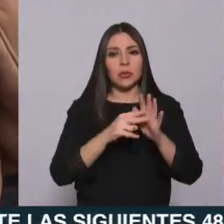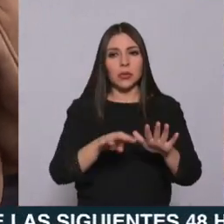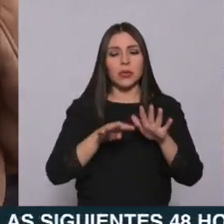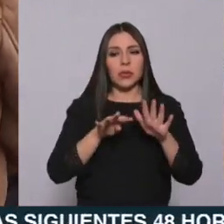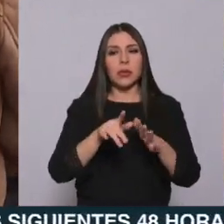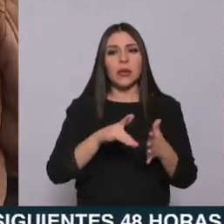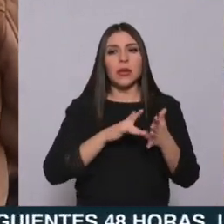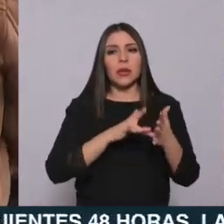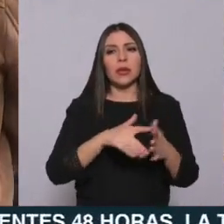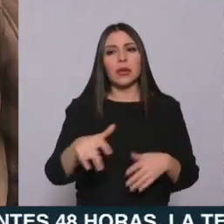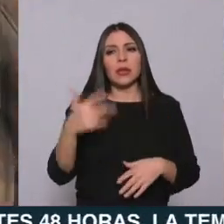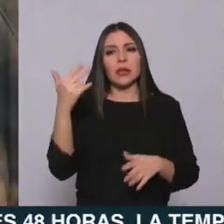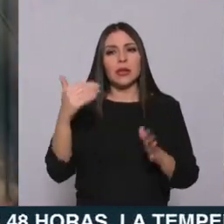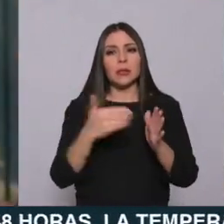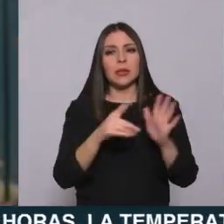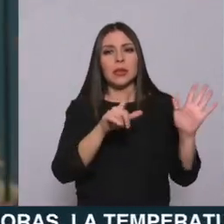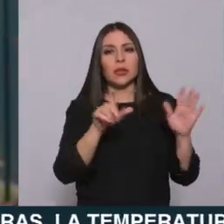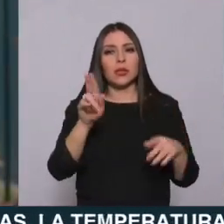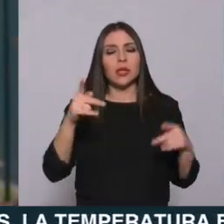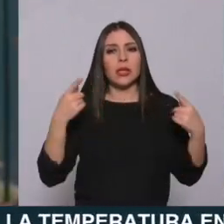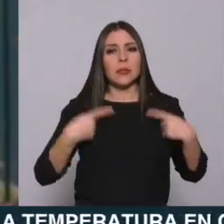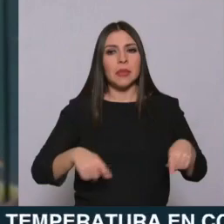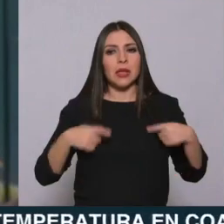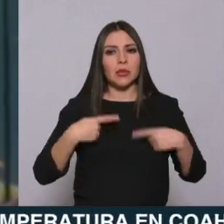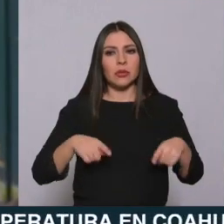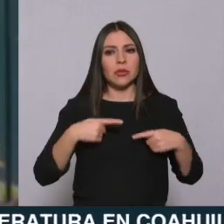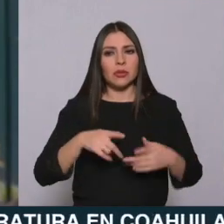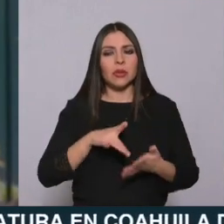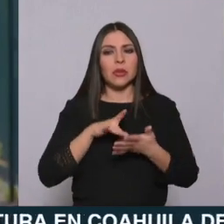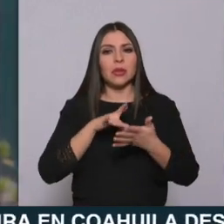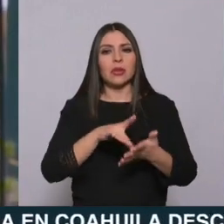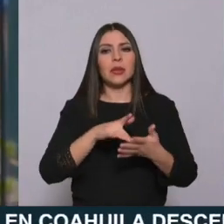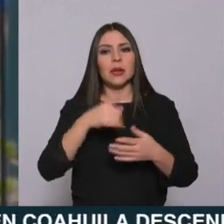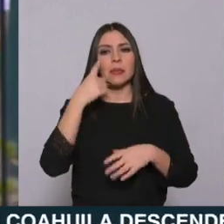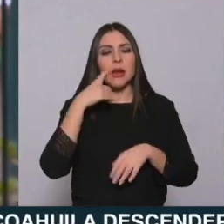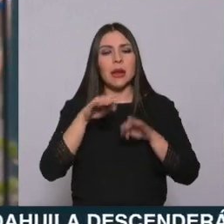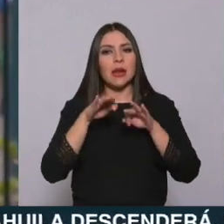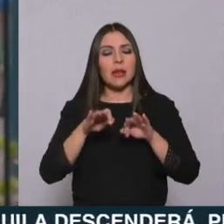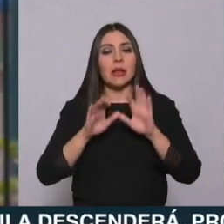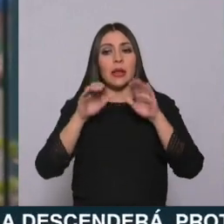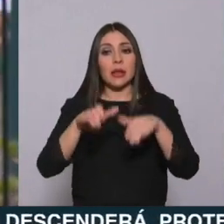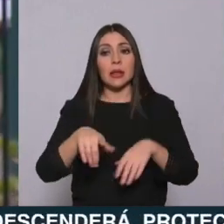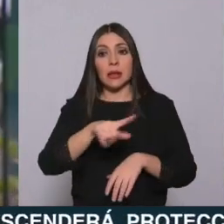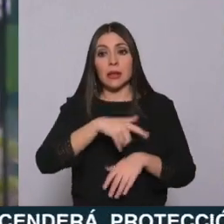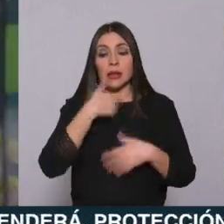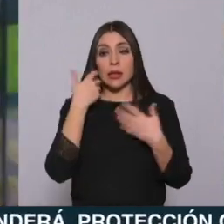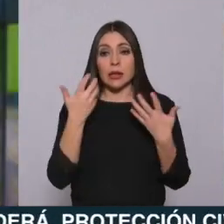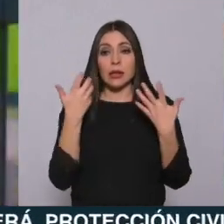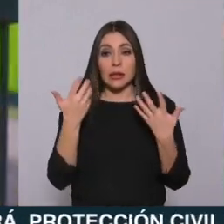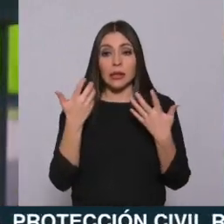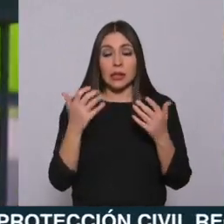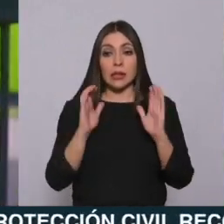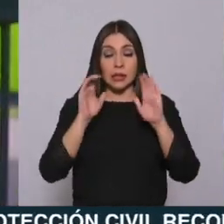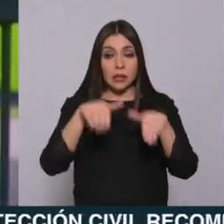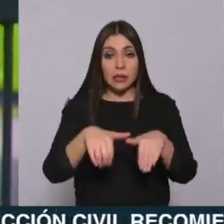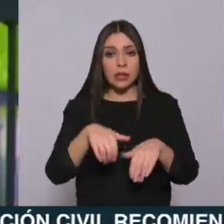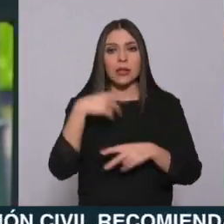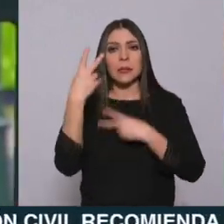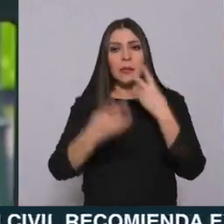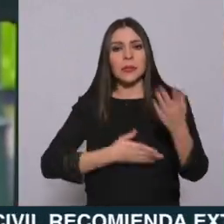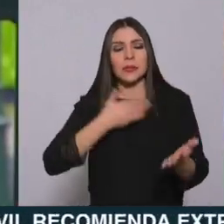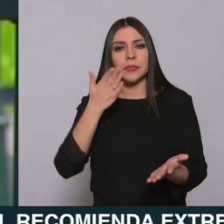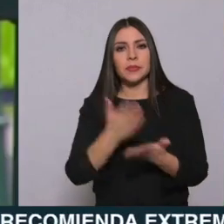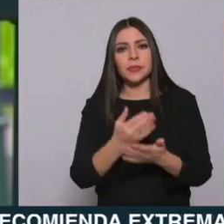a 13.780 personas por medio del Servicio de Vinculación Productiva. Quienes quieran formar parte del servicio deben acudir a alguno de